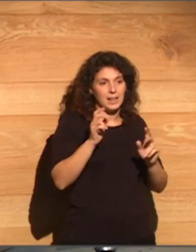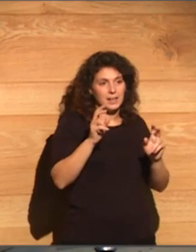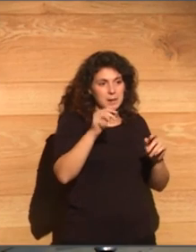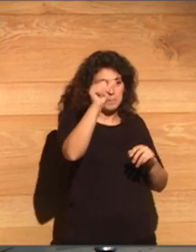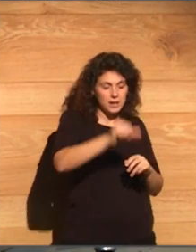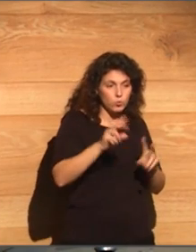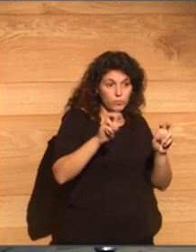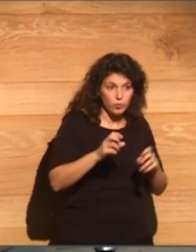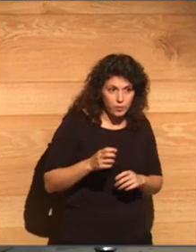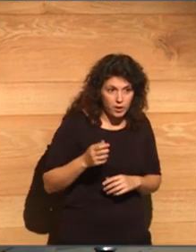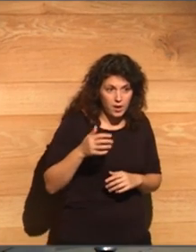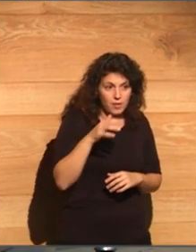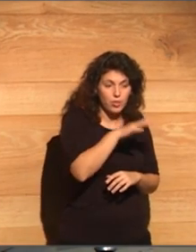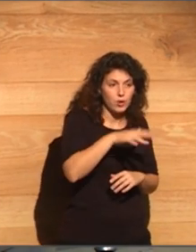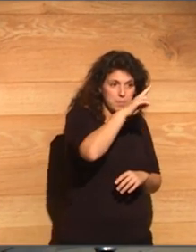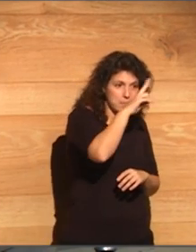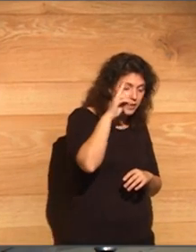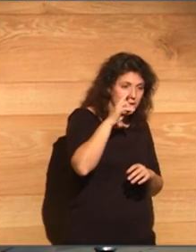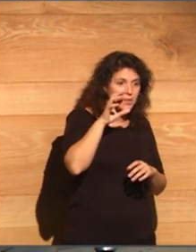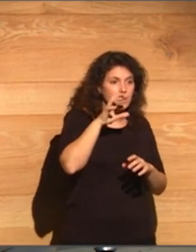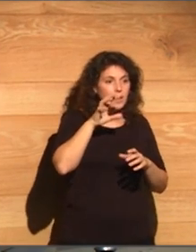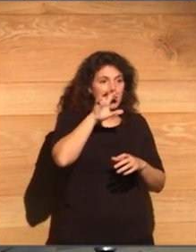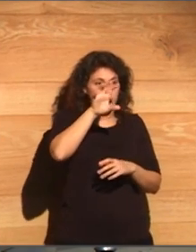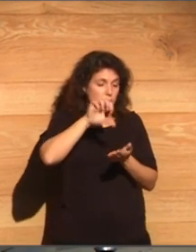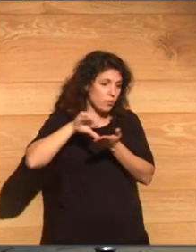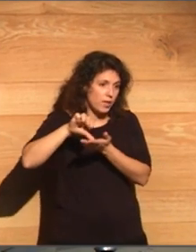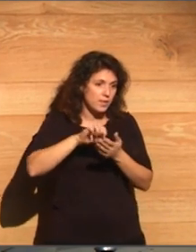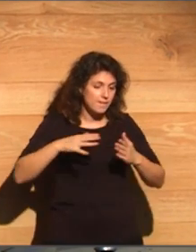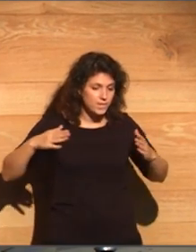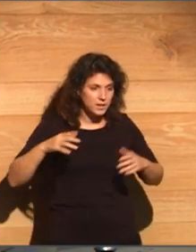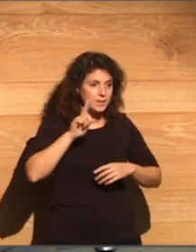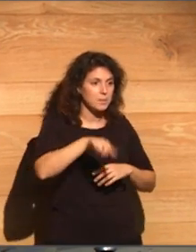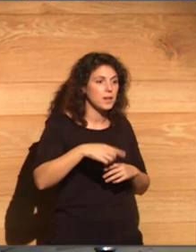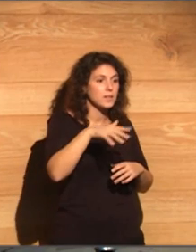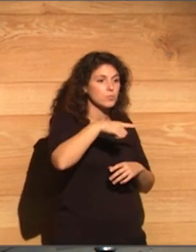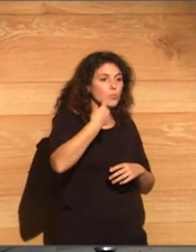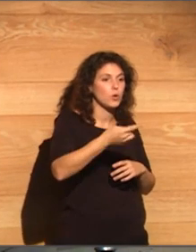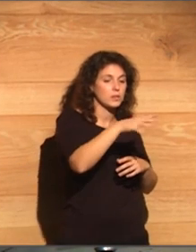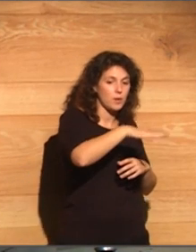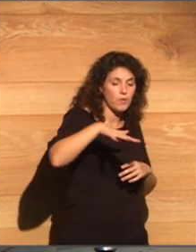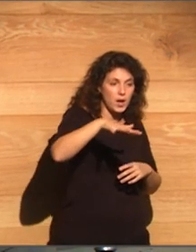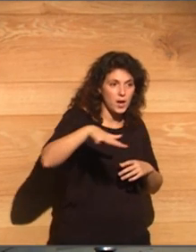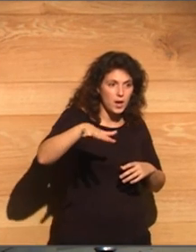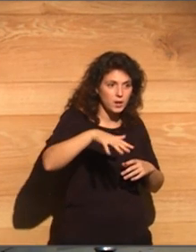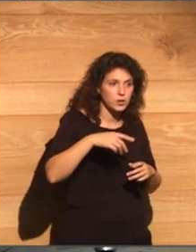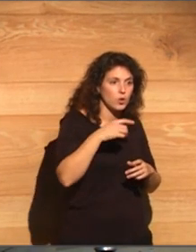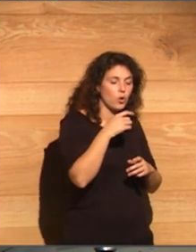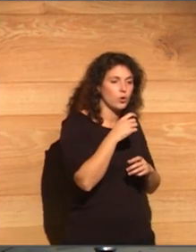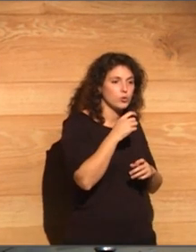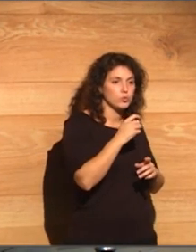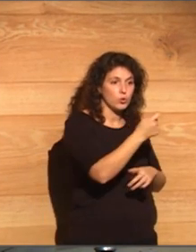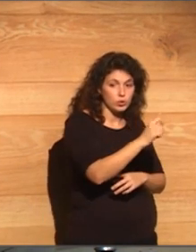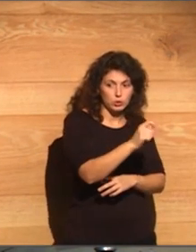de Madrid y de las grandes capitales, y después eso iba a los barrios, empezaba a circular por provincias. No